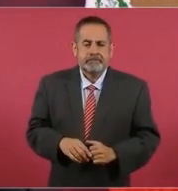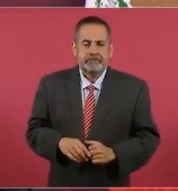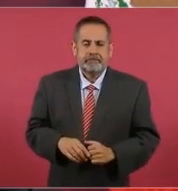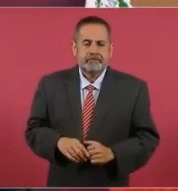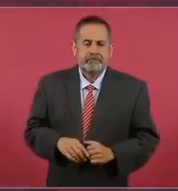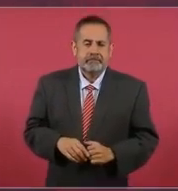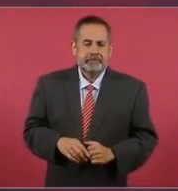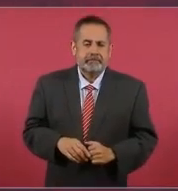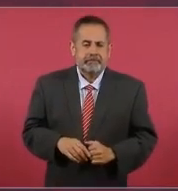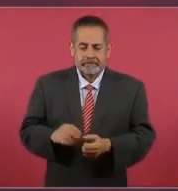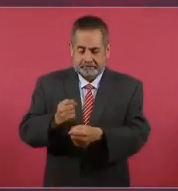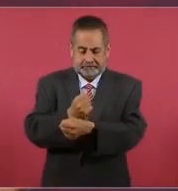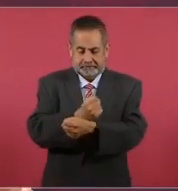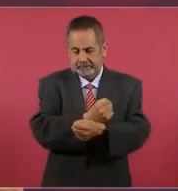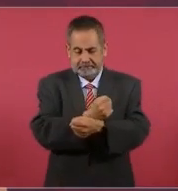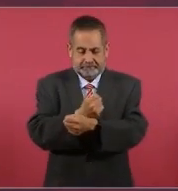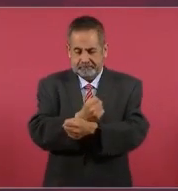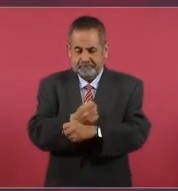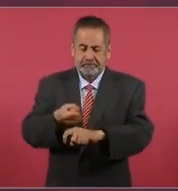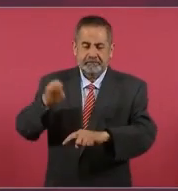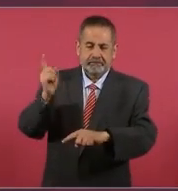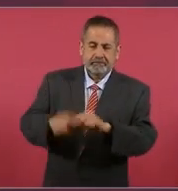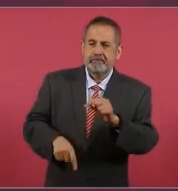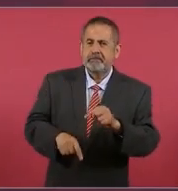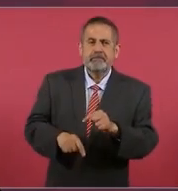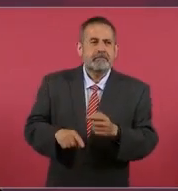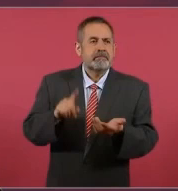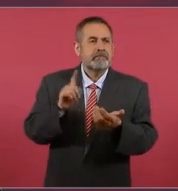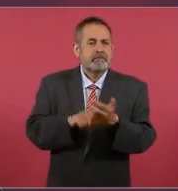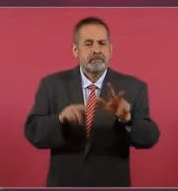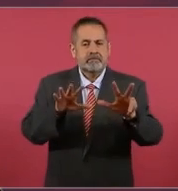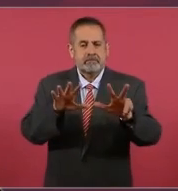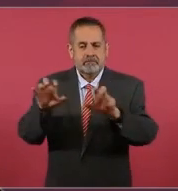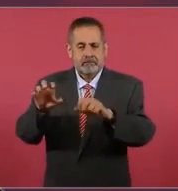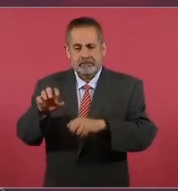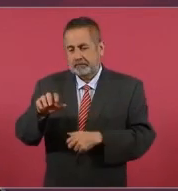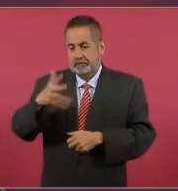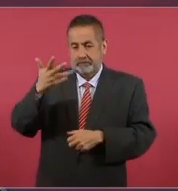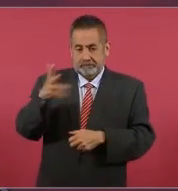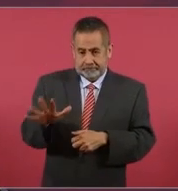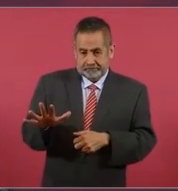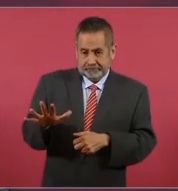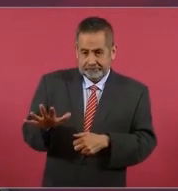fue abolida en 1810